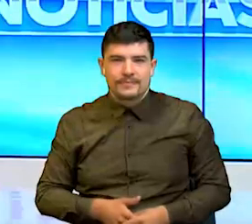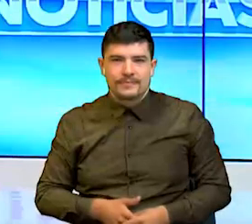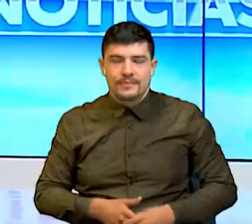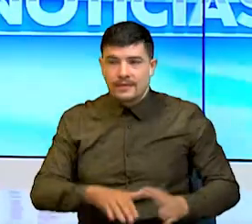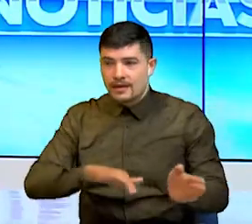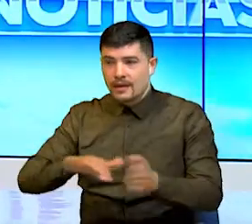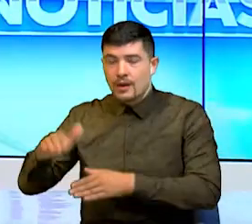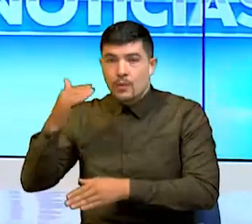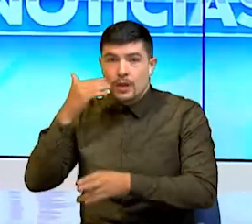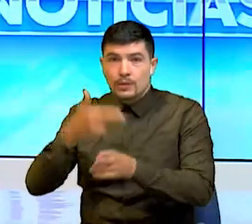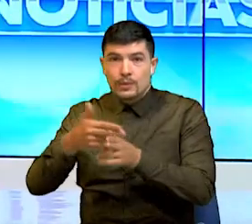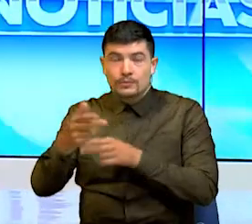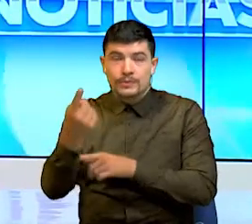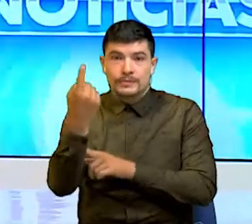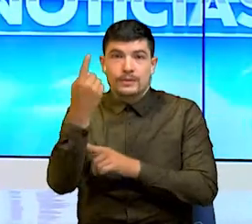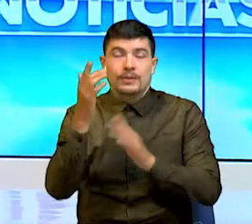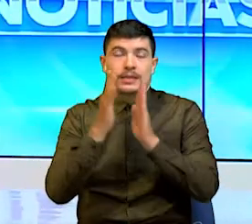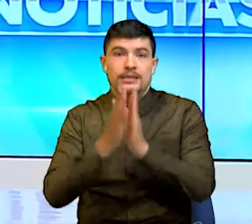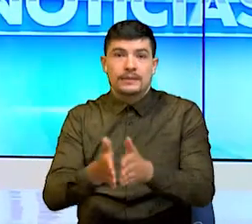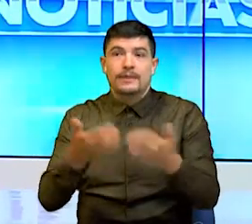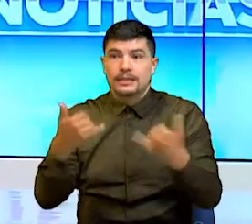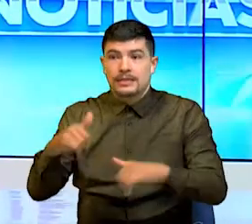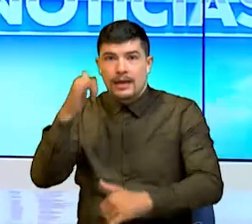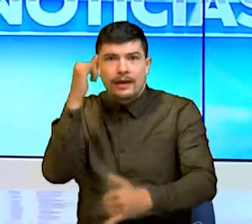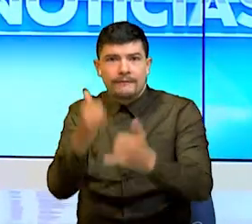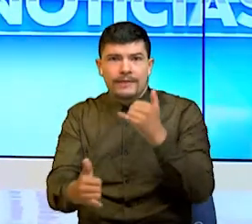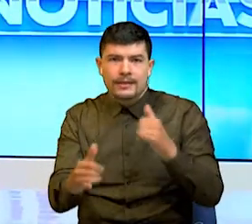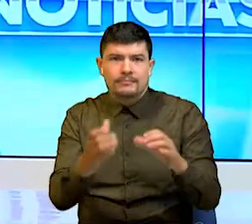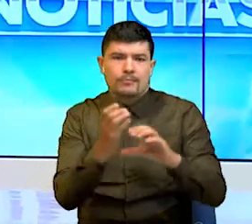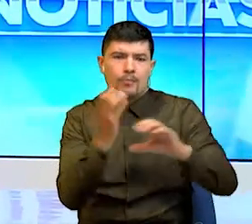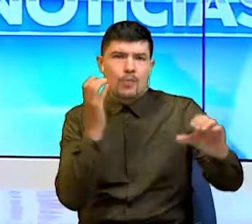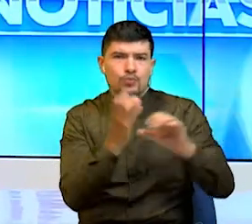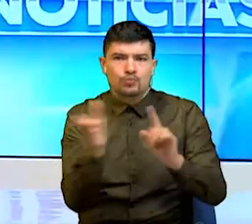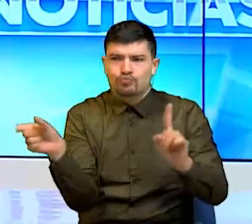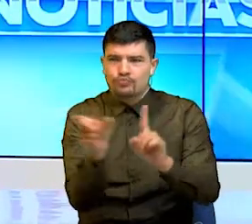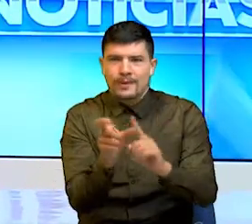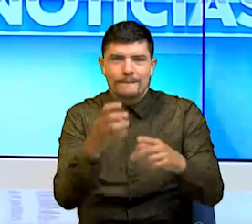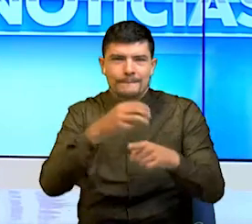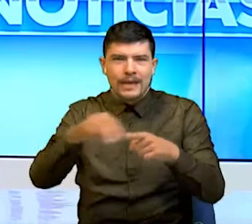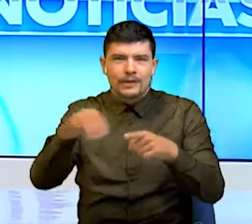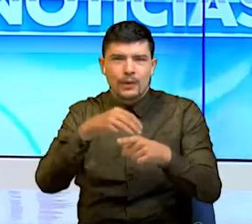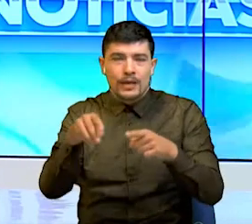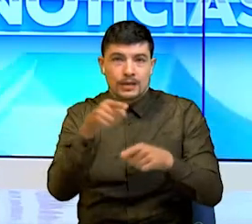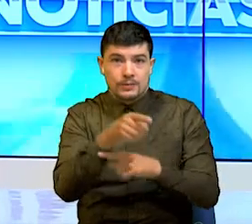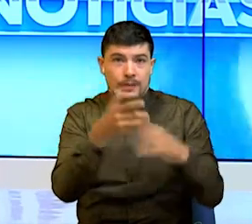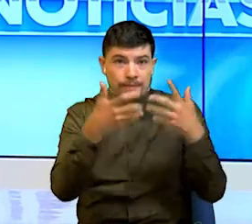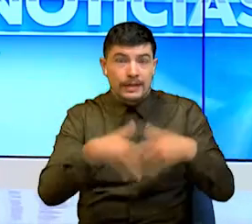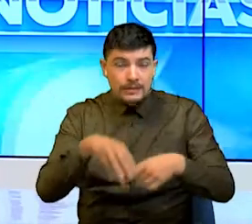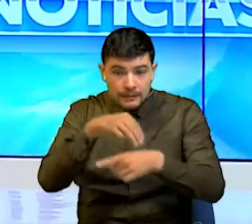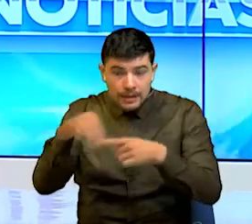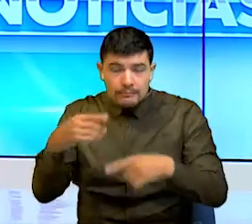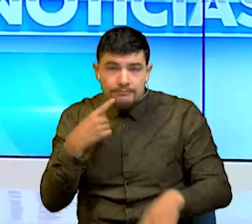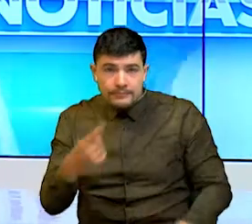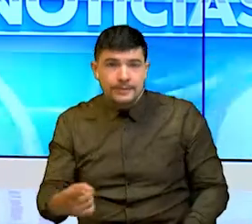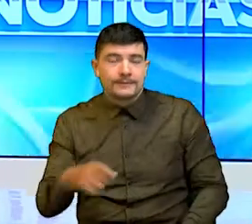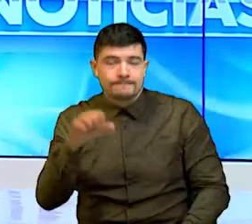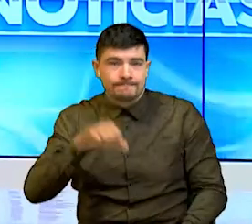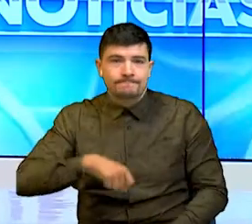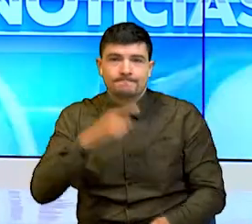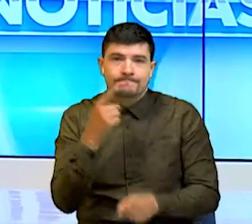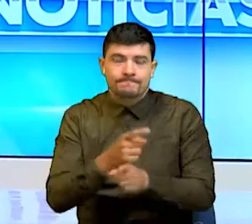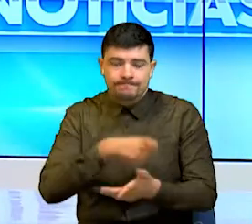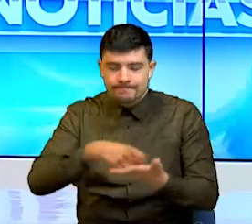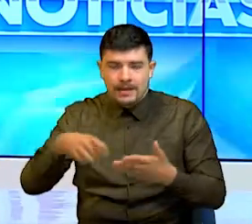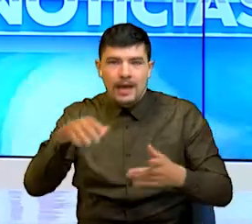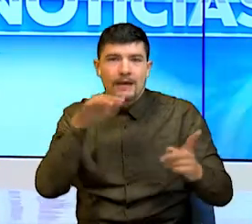y a partir del primero de diciembre se cancelaría en las rutas complementarias del metro línea según los operadores del sistema de transporte masivo los